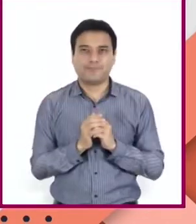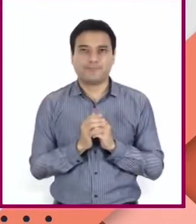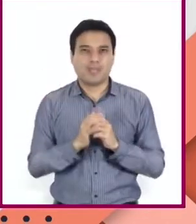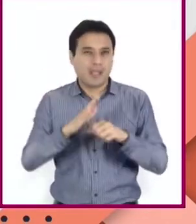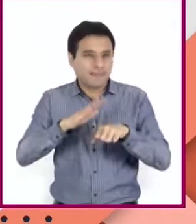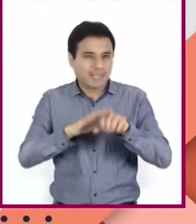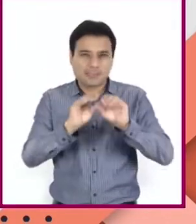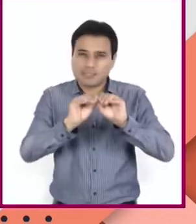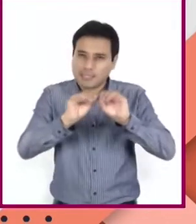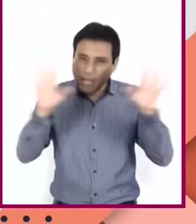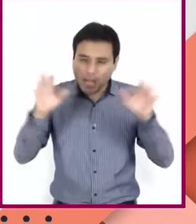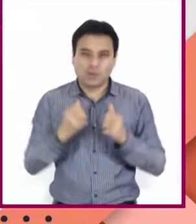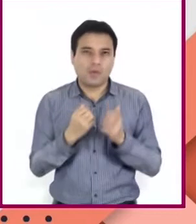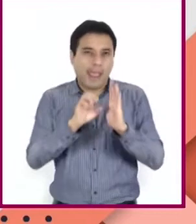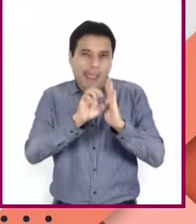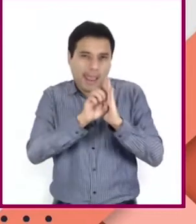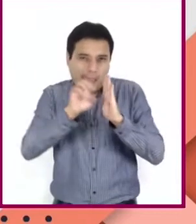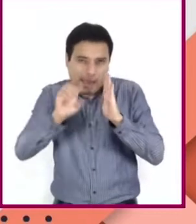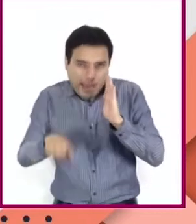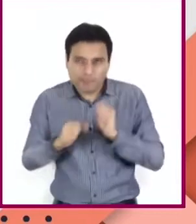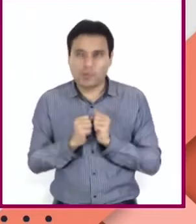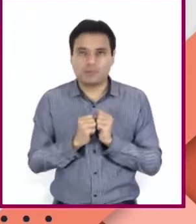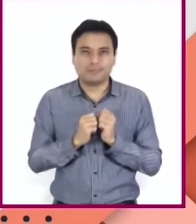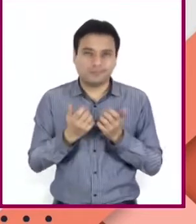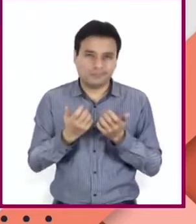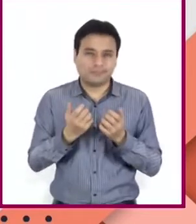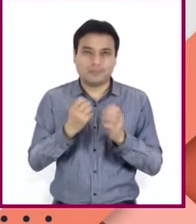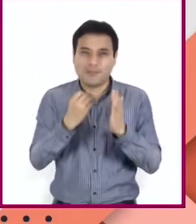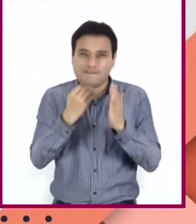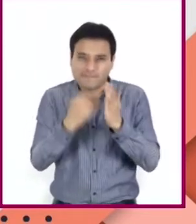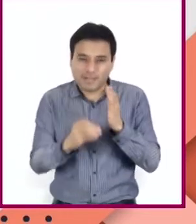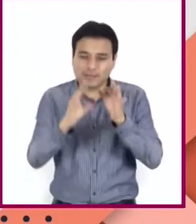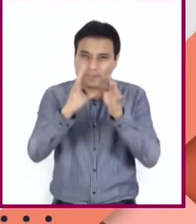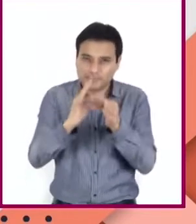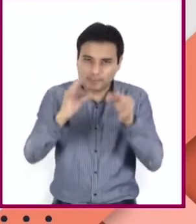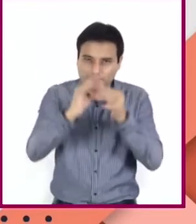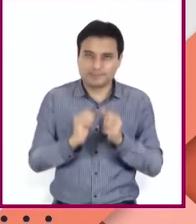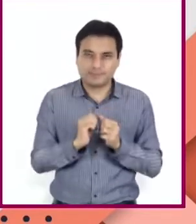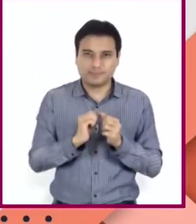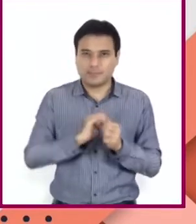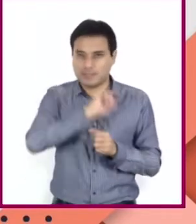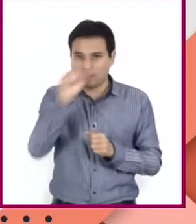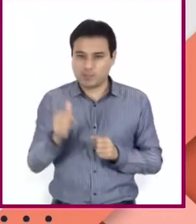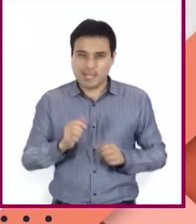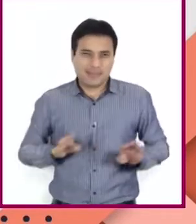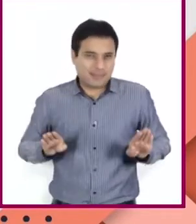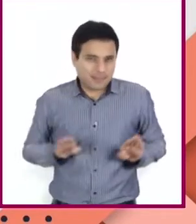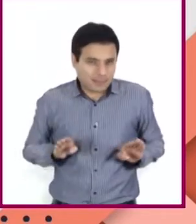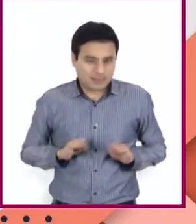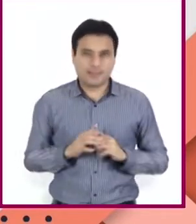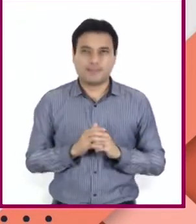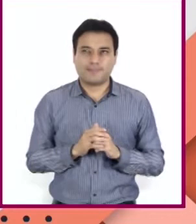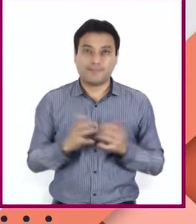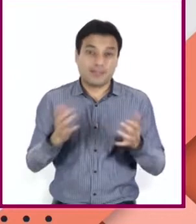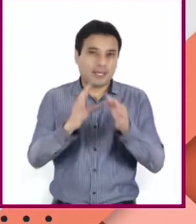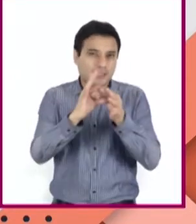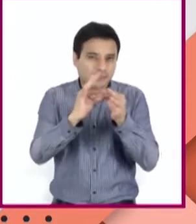aclarar, ejemplificar, completar, desarrollar, describir,